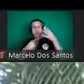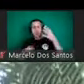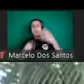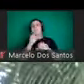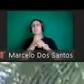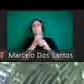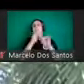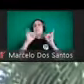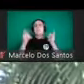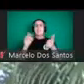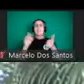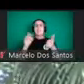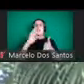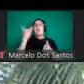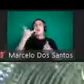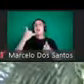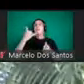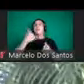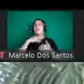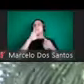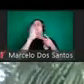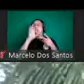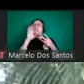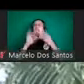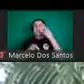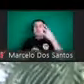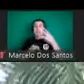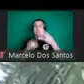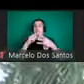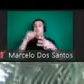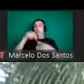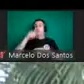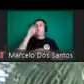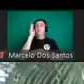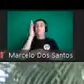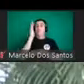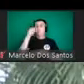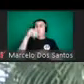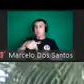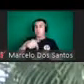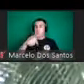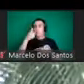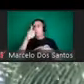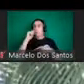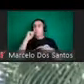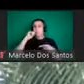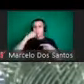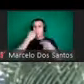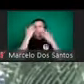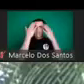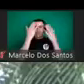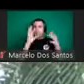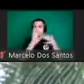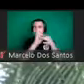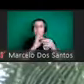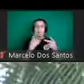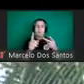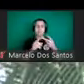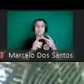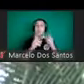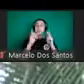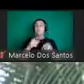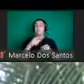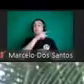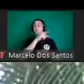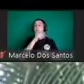este momento, además de este foro tan importante. La Secretaría de la Función Pública ha sido juez de